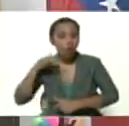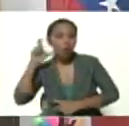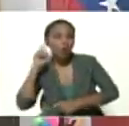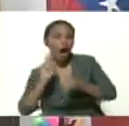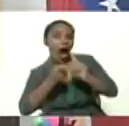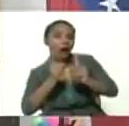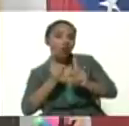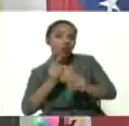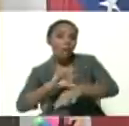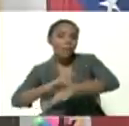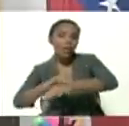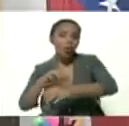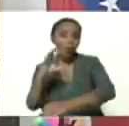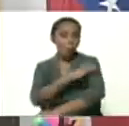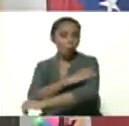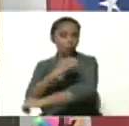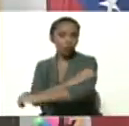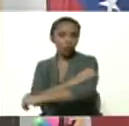de oposición